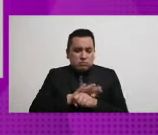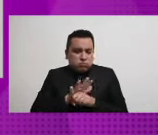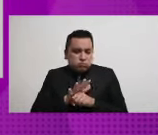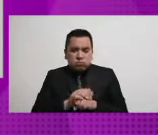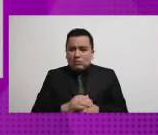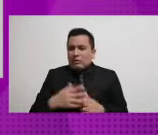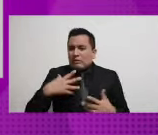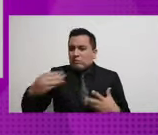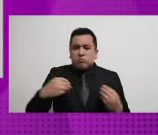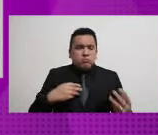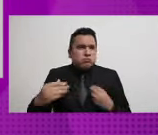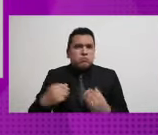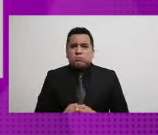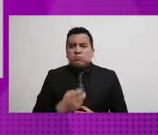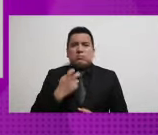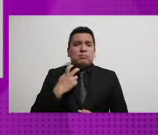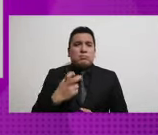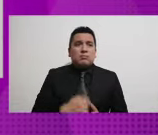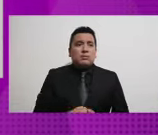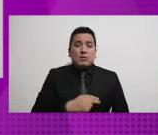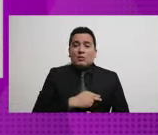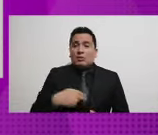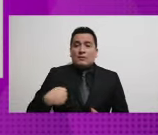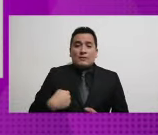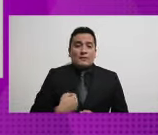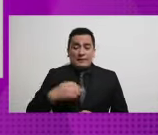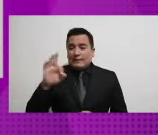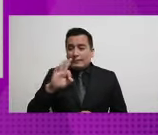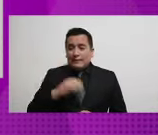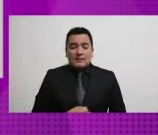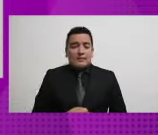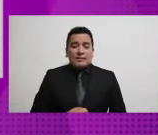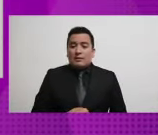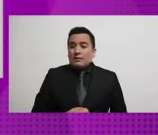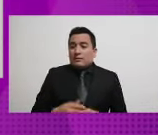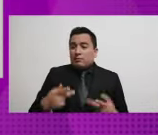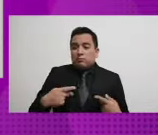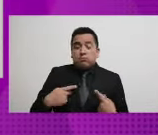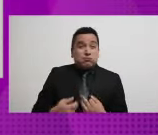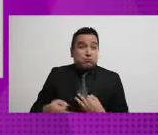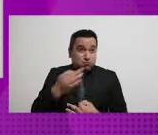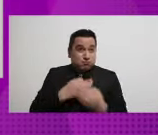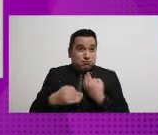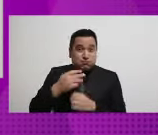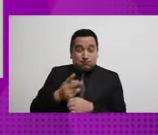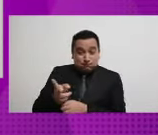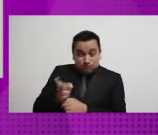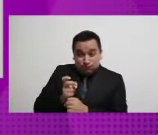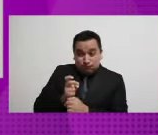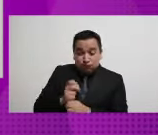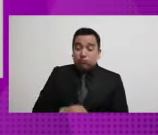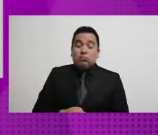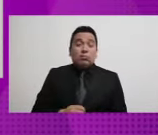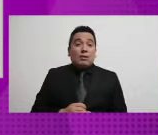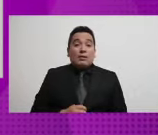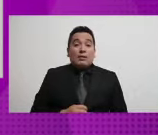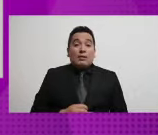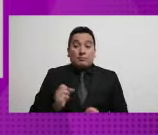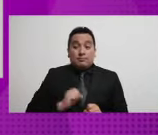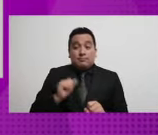COVID-19, la cual nos puede afectar la accesibilidad para que los votantes, y en este caso